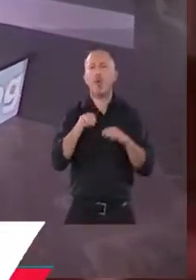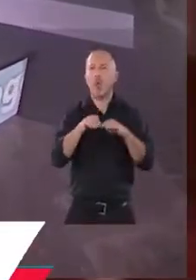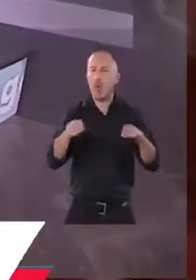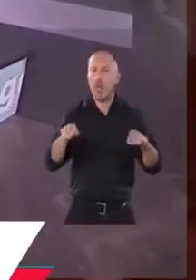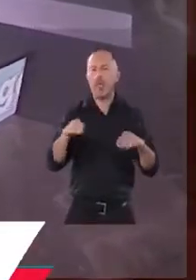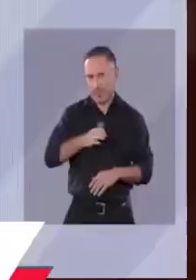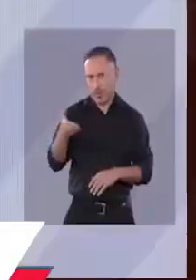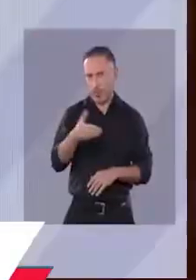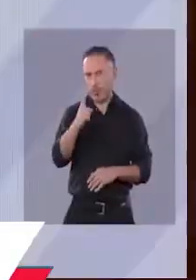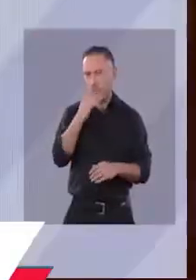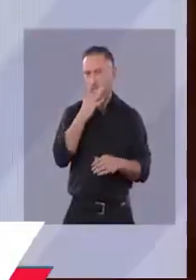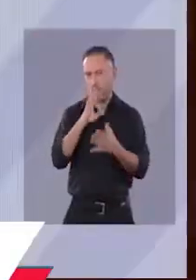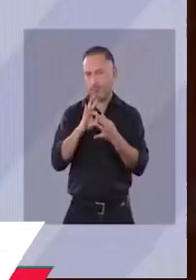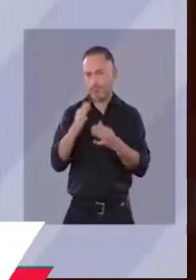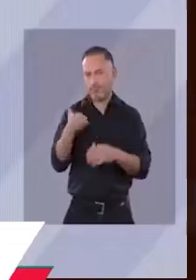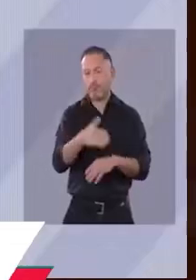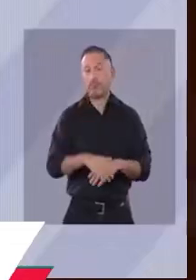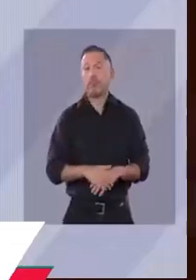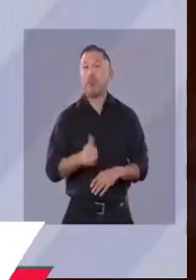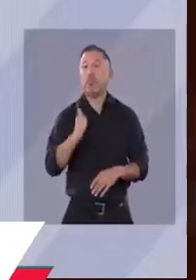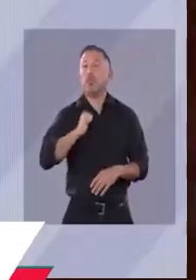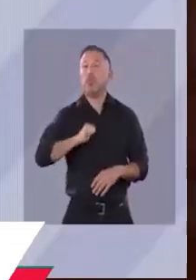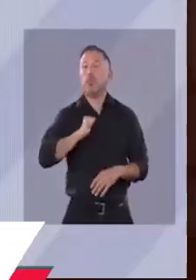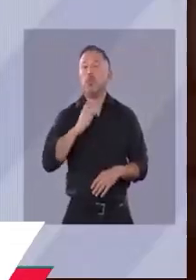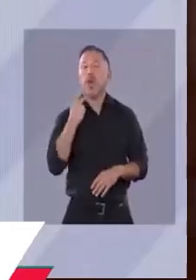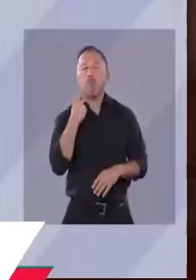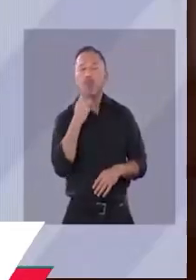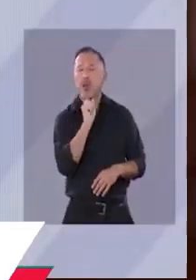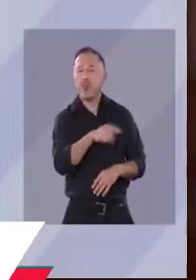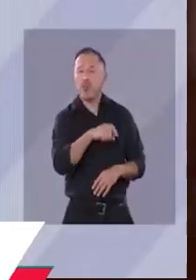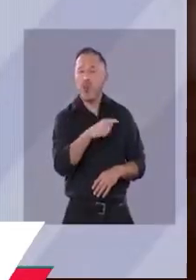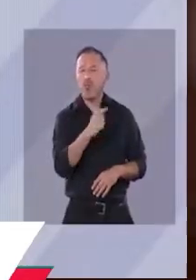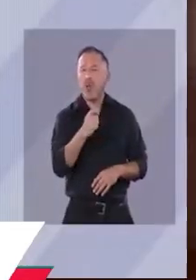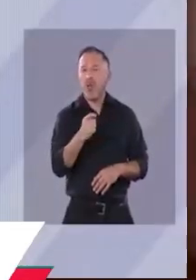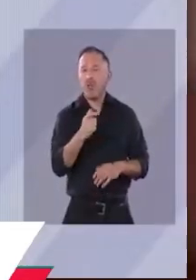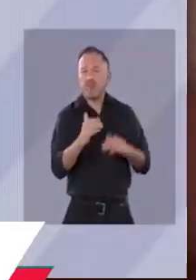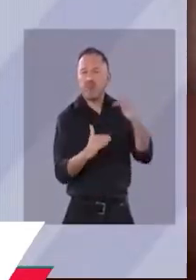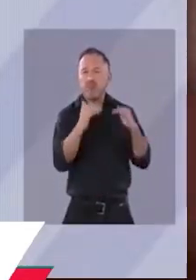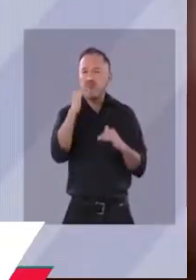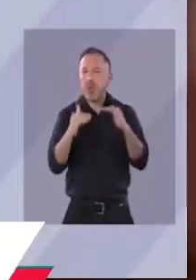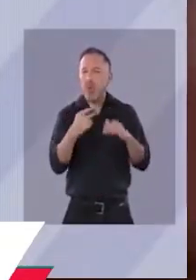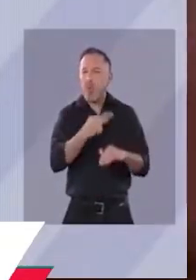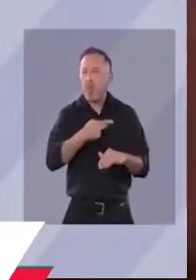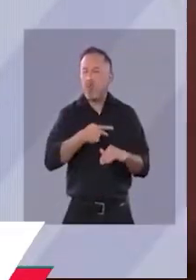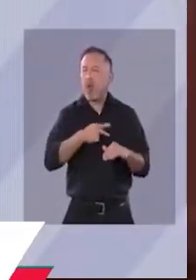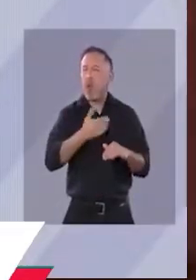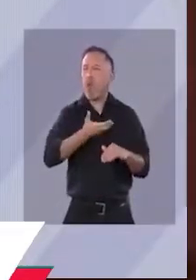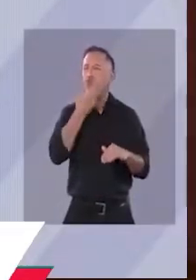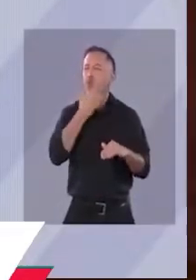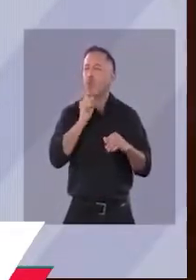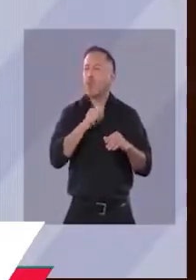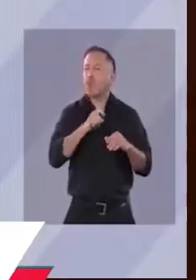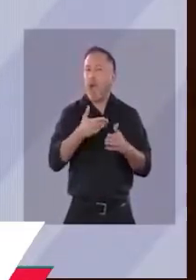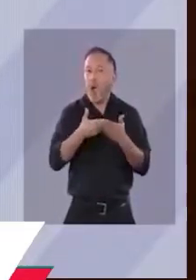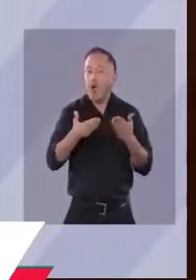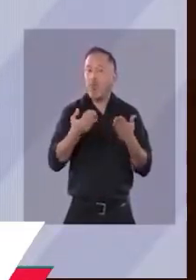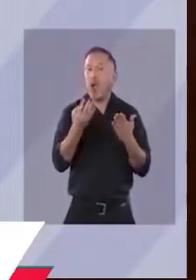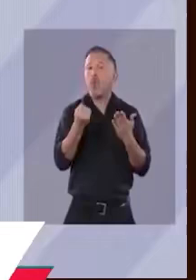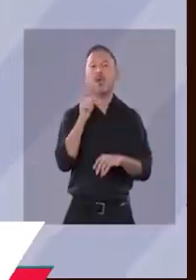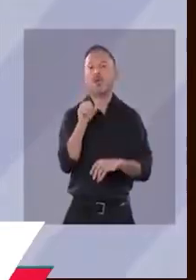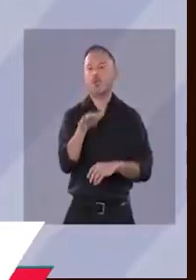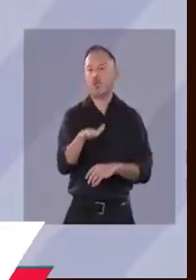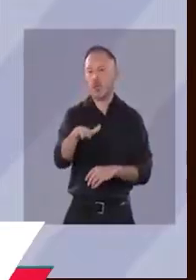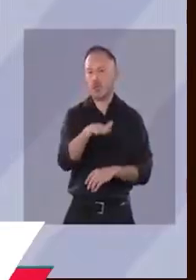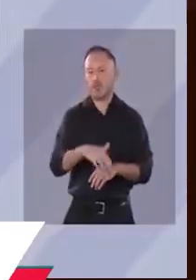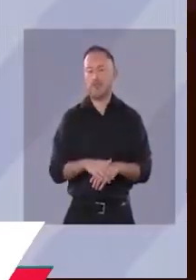en una campaña que no pudo despegar jamás. Un día se llama candidata ciudadana, al otro día o en